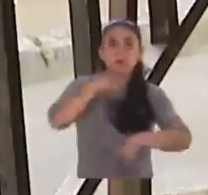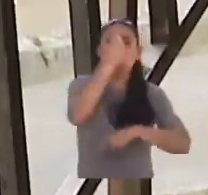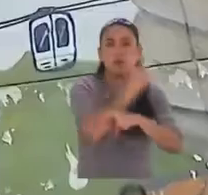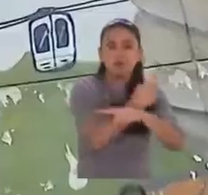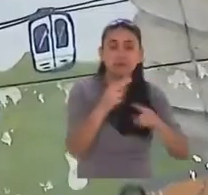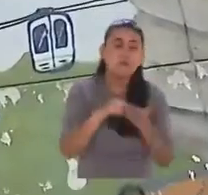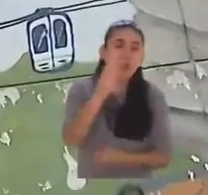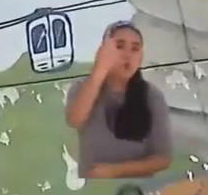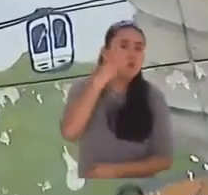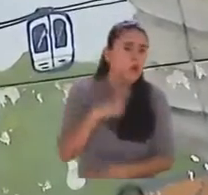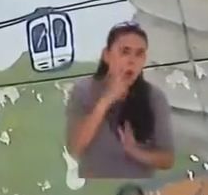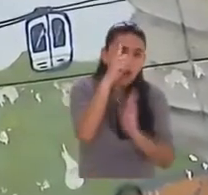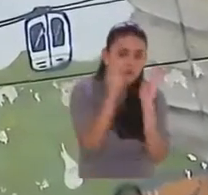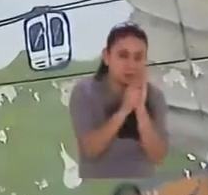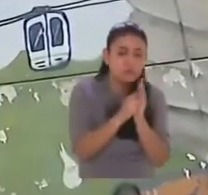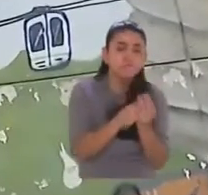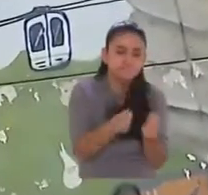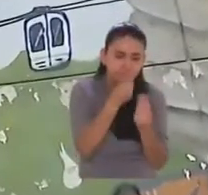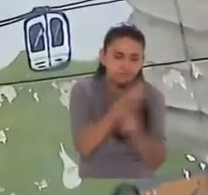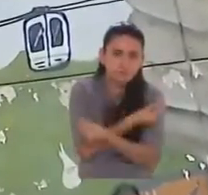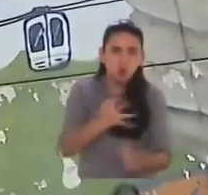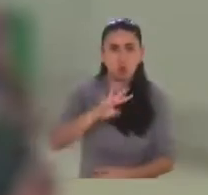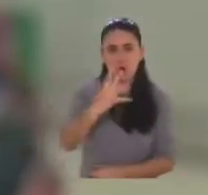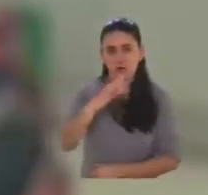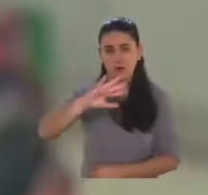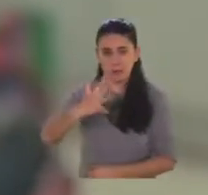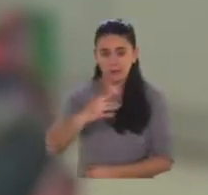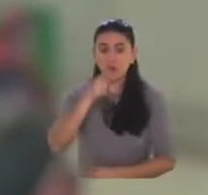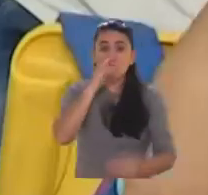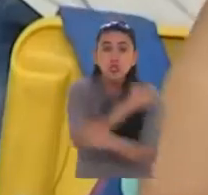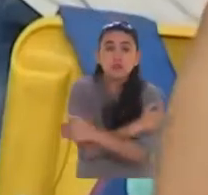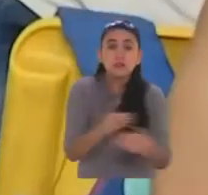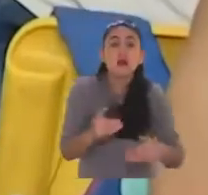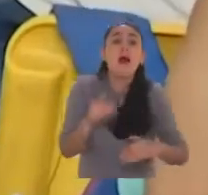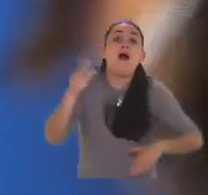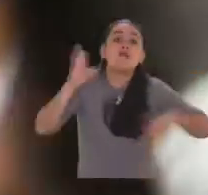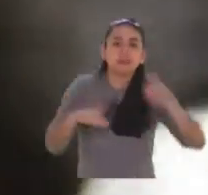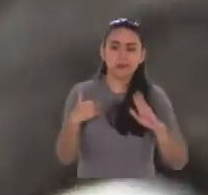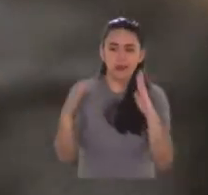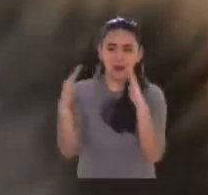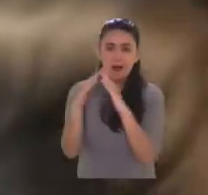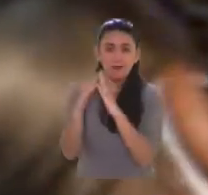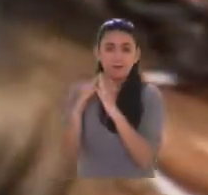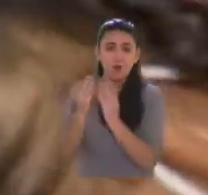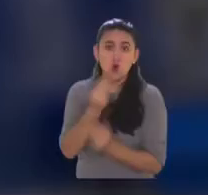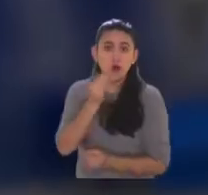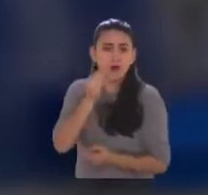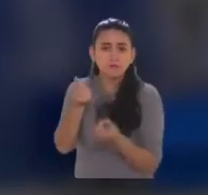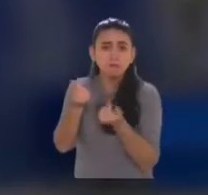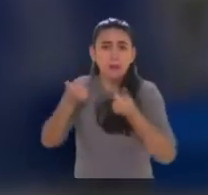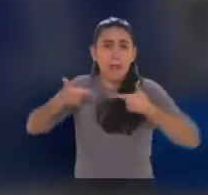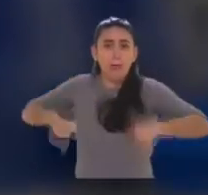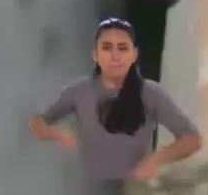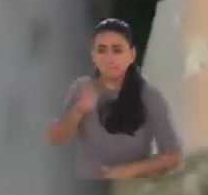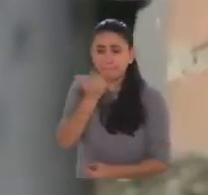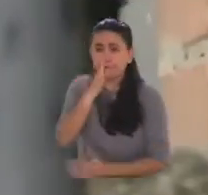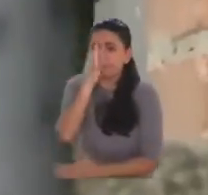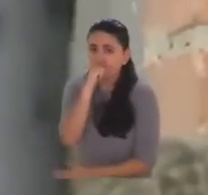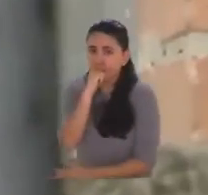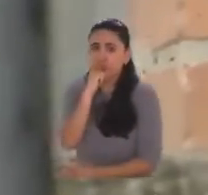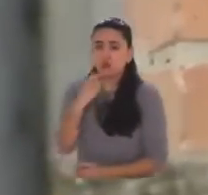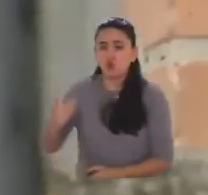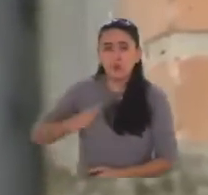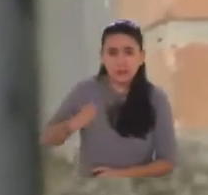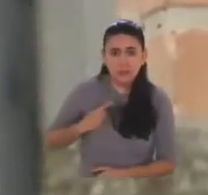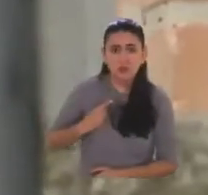o menos. Lo más grave es que la mayoría de los niños solo comen lo que les dan en el colegio. Muchos llegan a estudiar sin siquiera